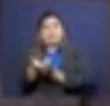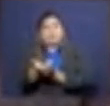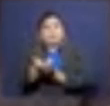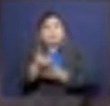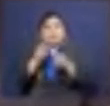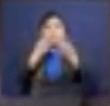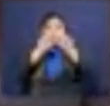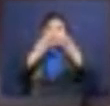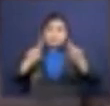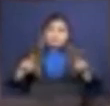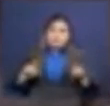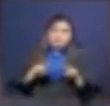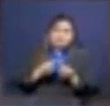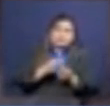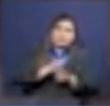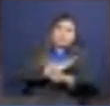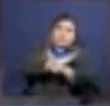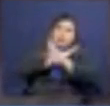SINAPROC,